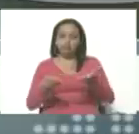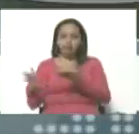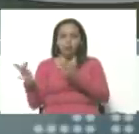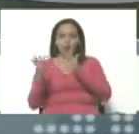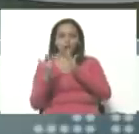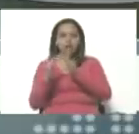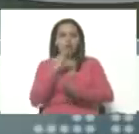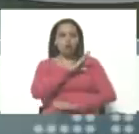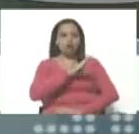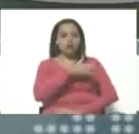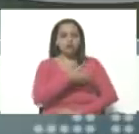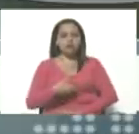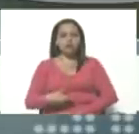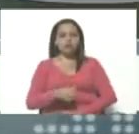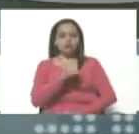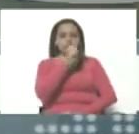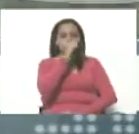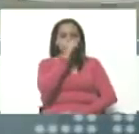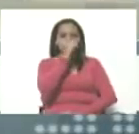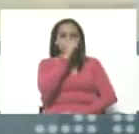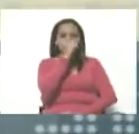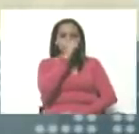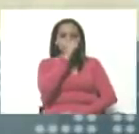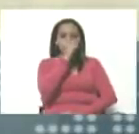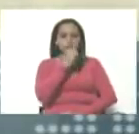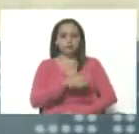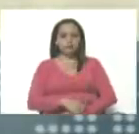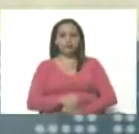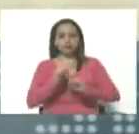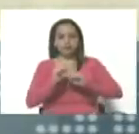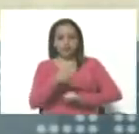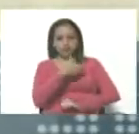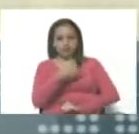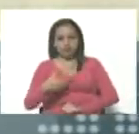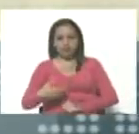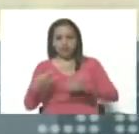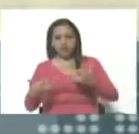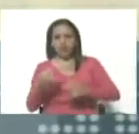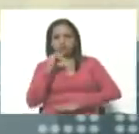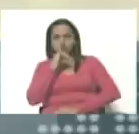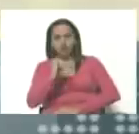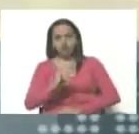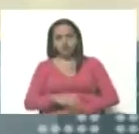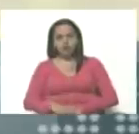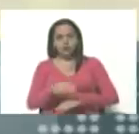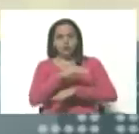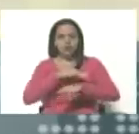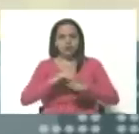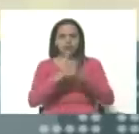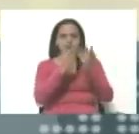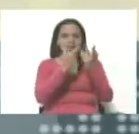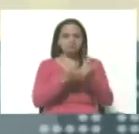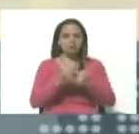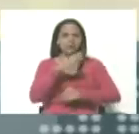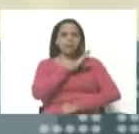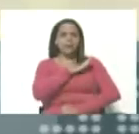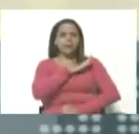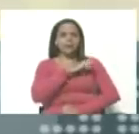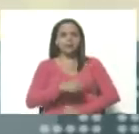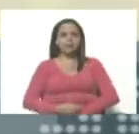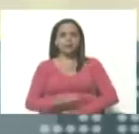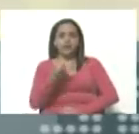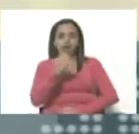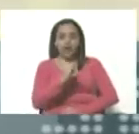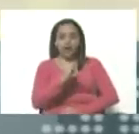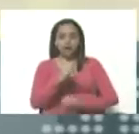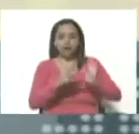Comisión Presidencial. Sí, presidente, ya le comunico al ministro Alvarado con esos números que tenemos muy bien